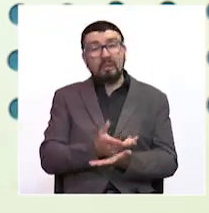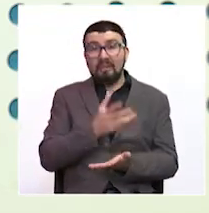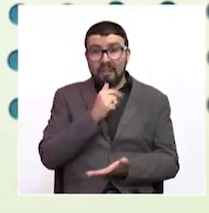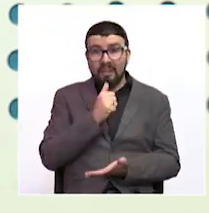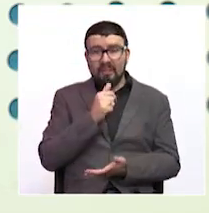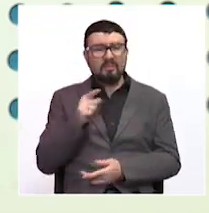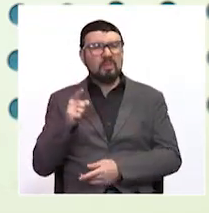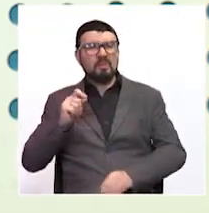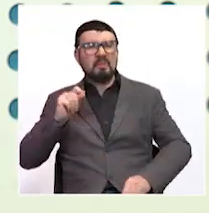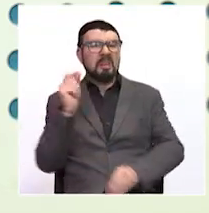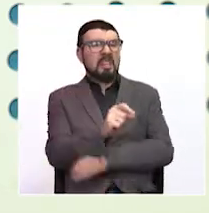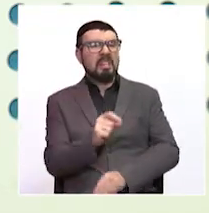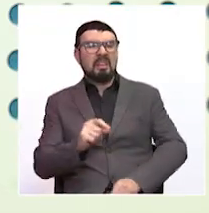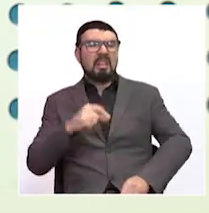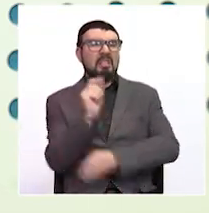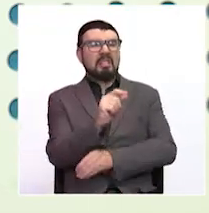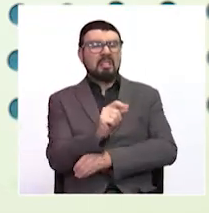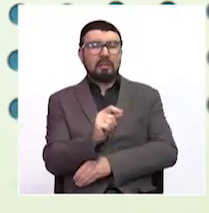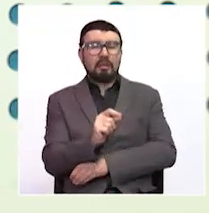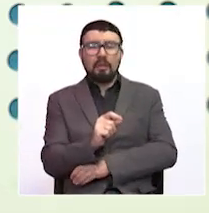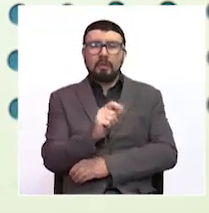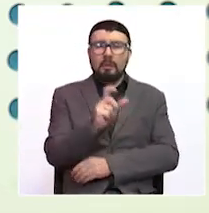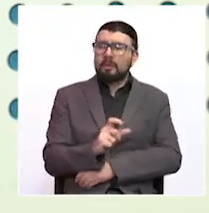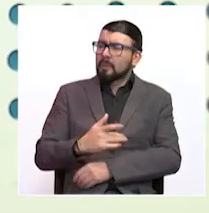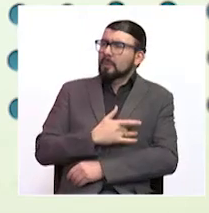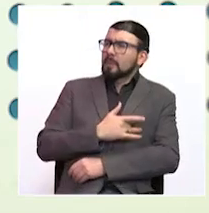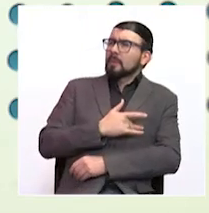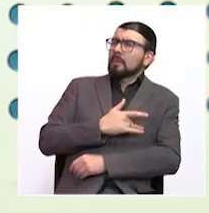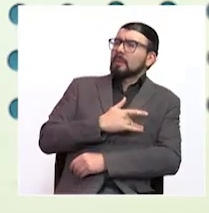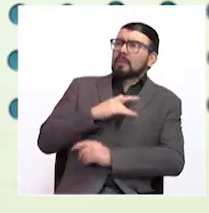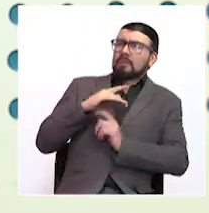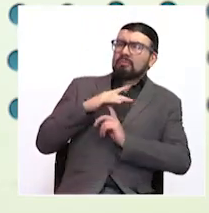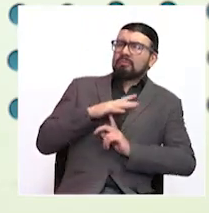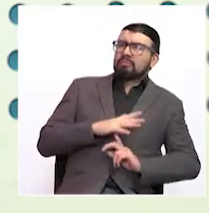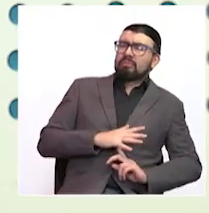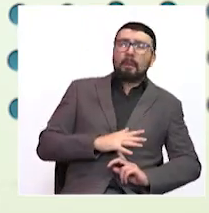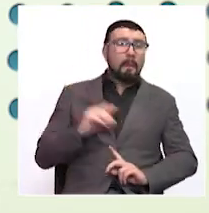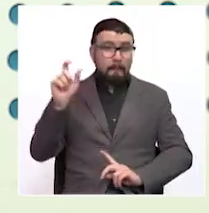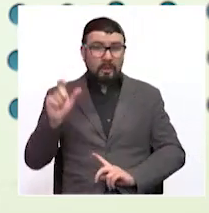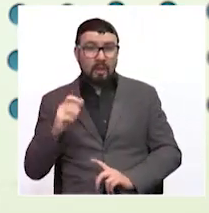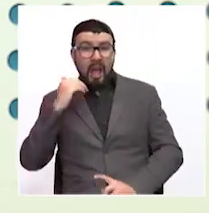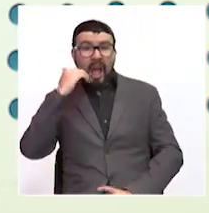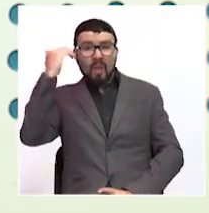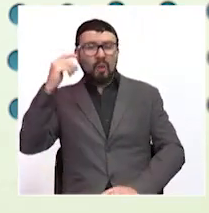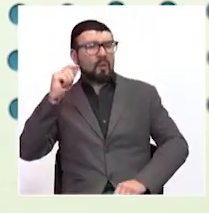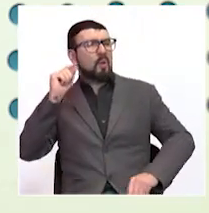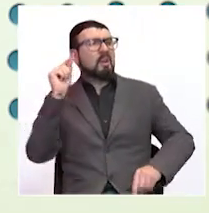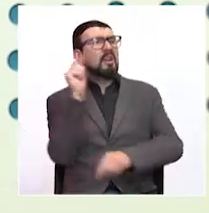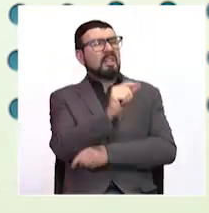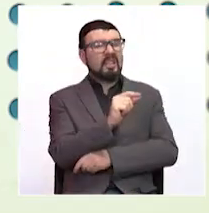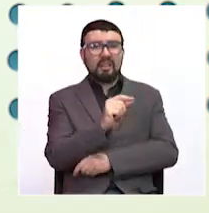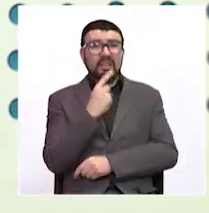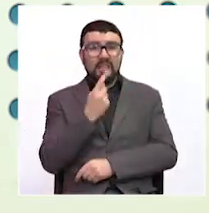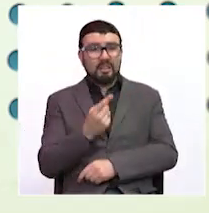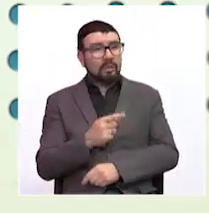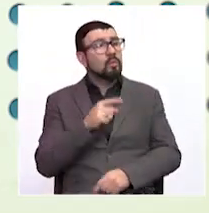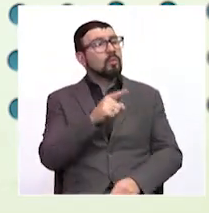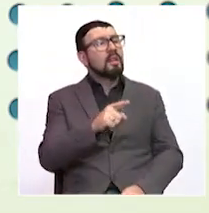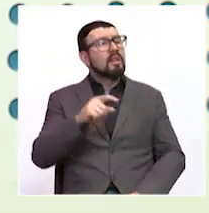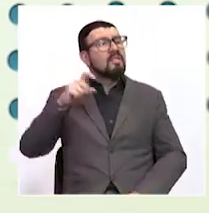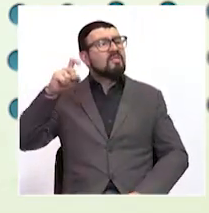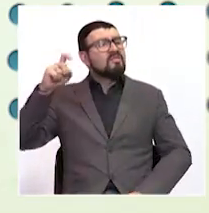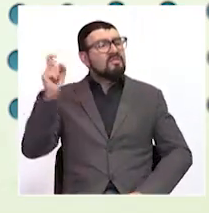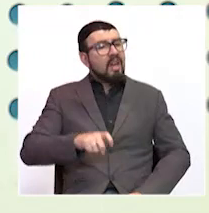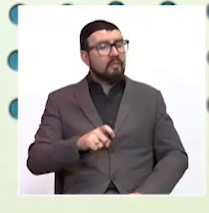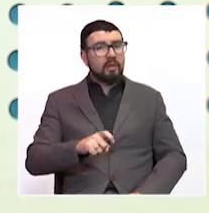y esa crítica se siente muy mal el adulto cuando critica emplea palabras como tienes que o